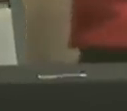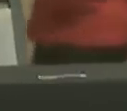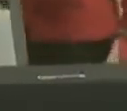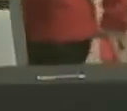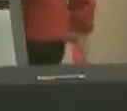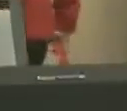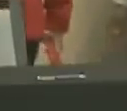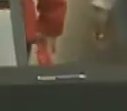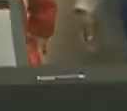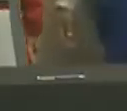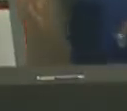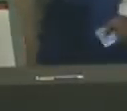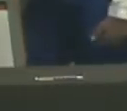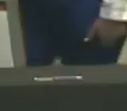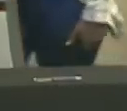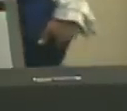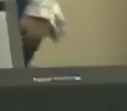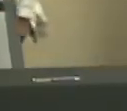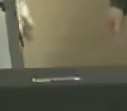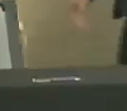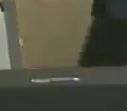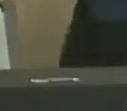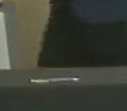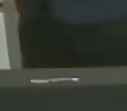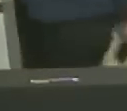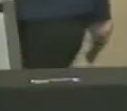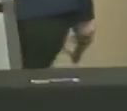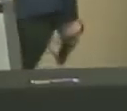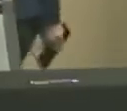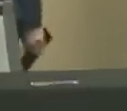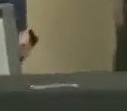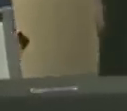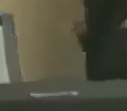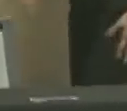integrantes, Nicolás Maduro Guerra, Francisco Torrealba, Génesis Garbet, quien es...